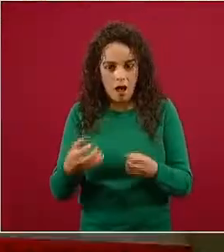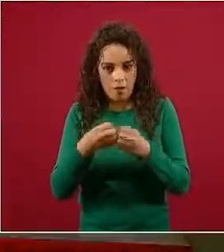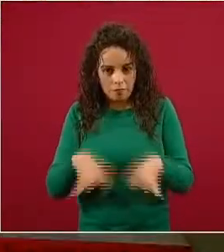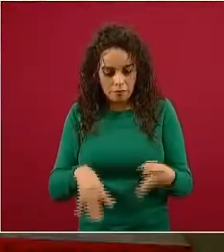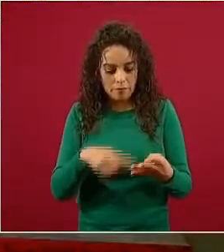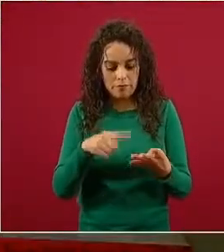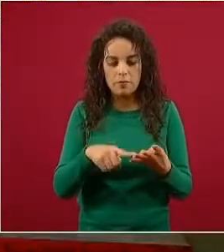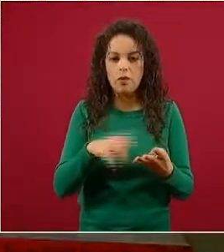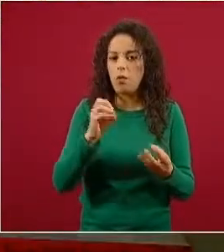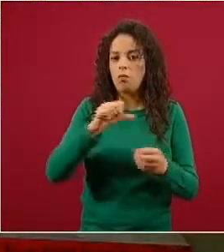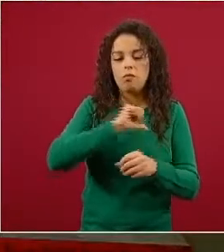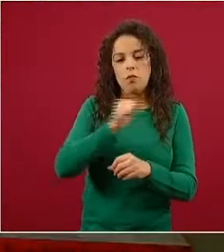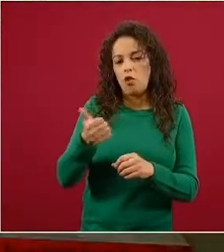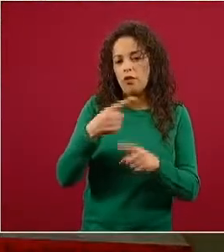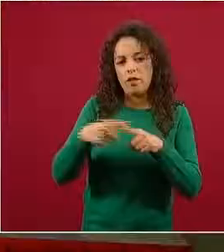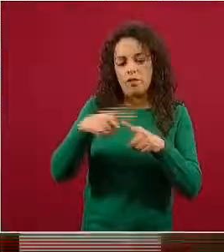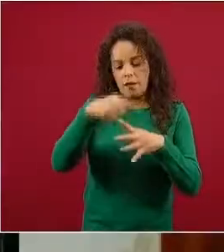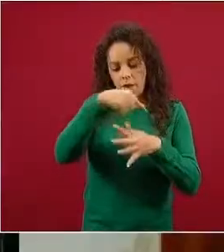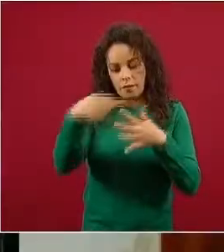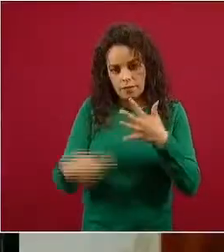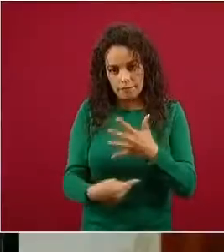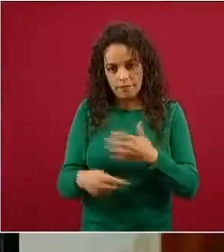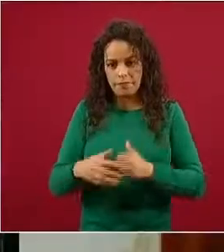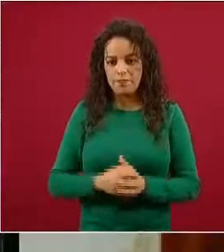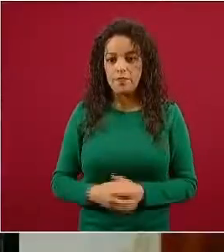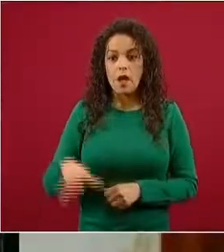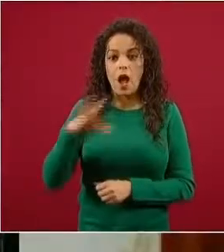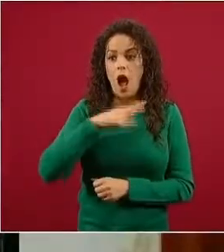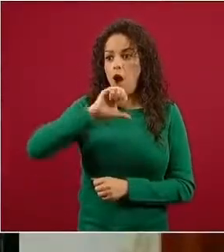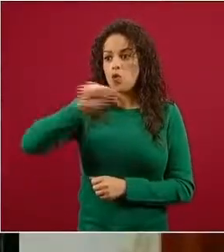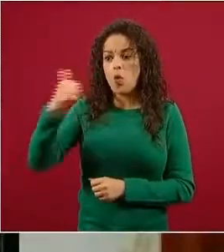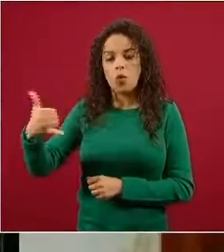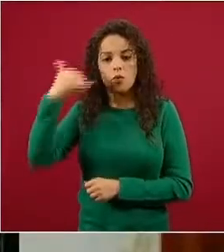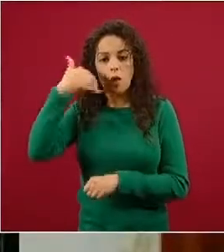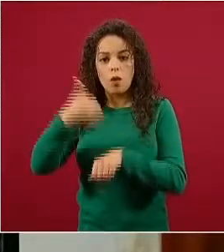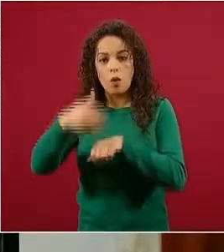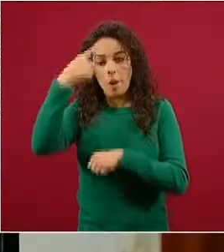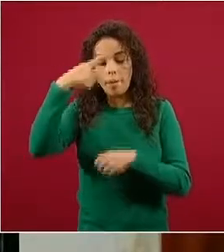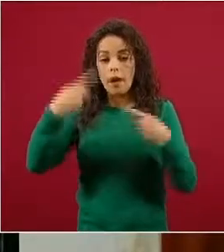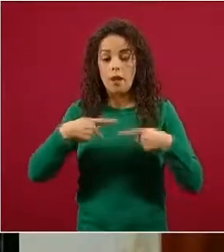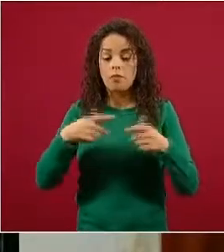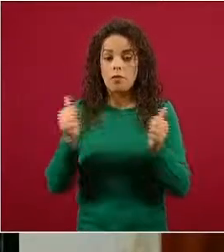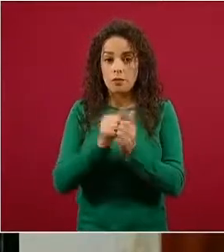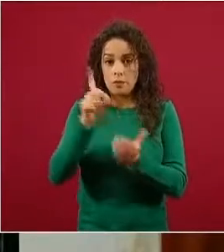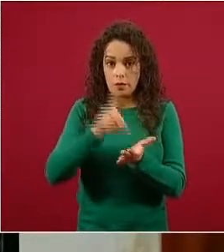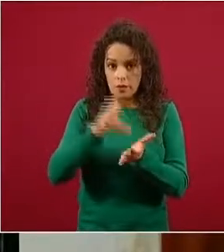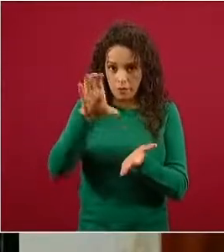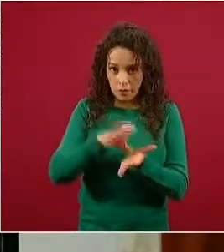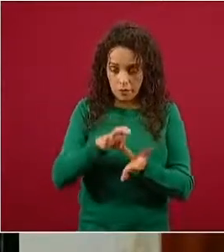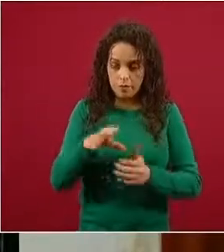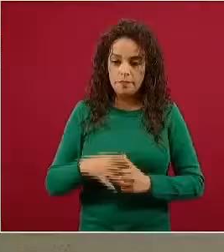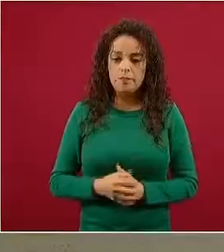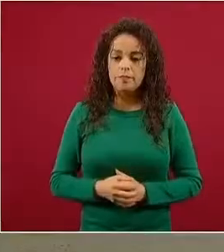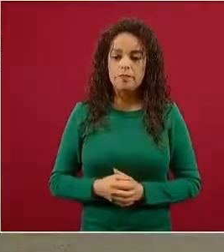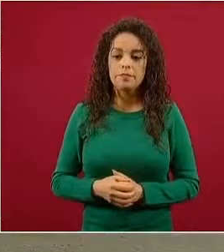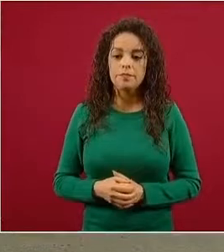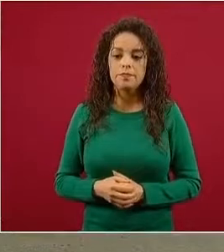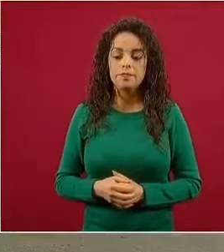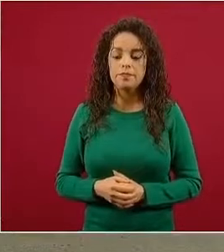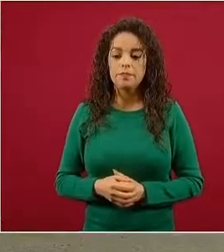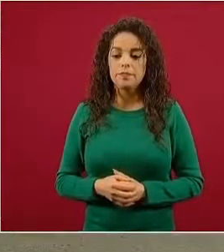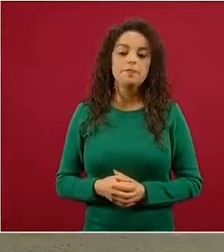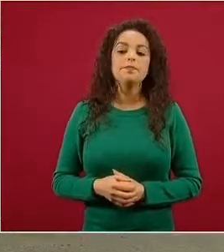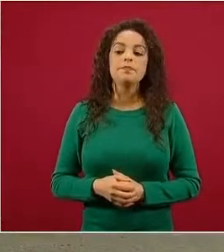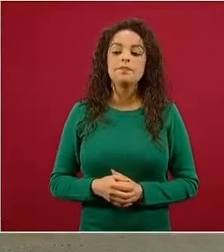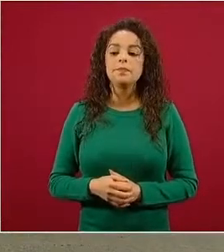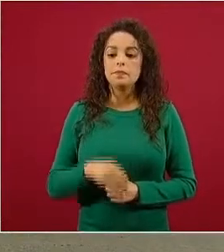pobreza y tiene ese problema, ¿qué es lo que puede hacer para poder curarse o de esa forma enfrentar la situación en materia de